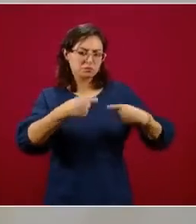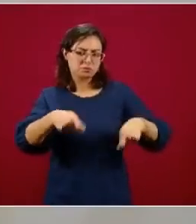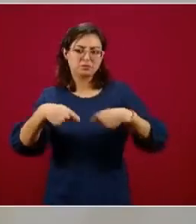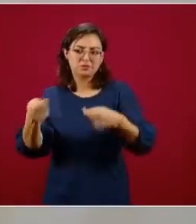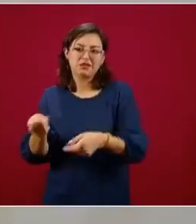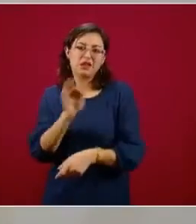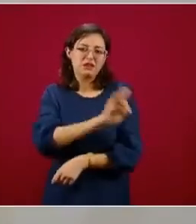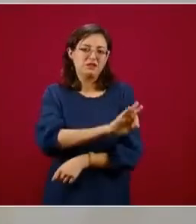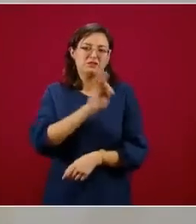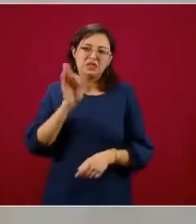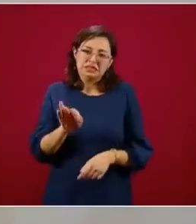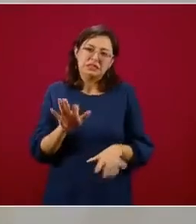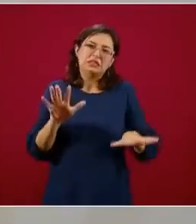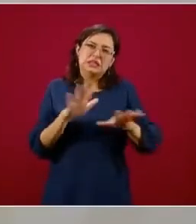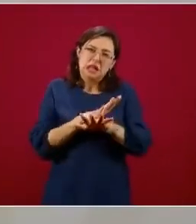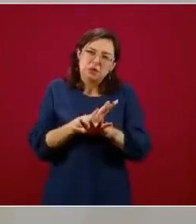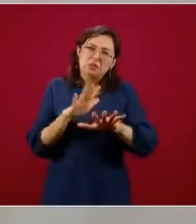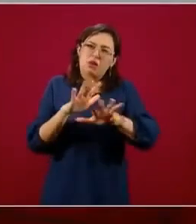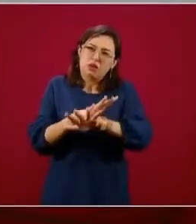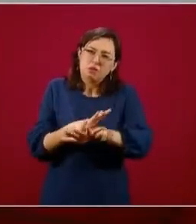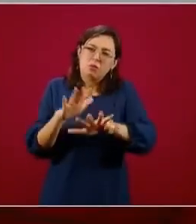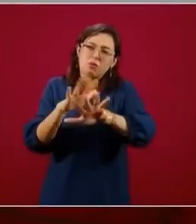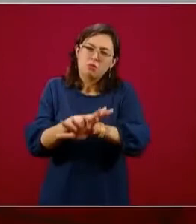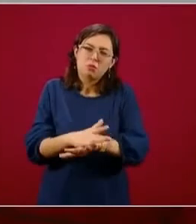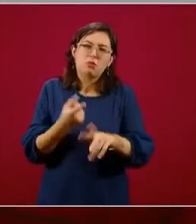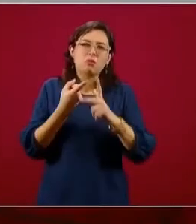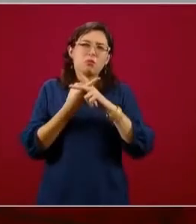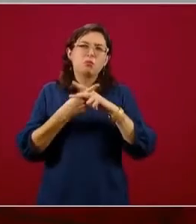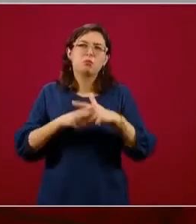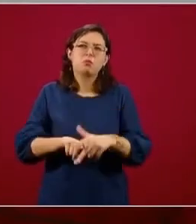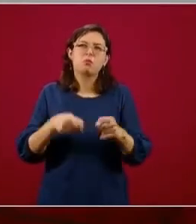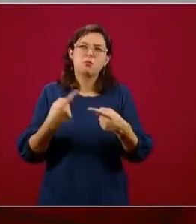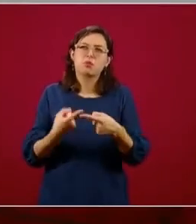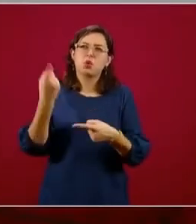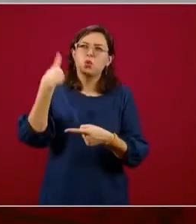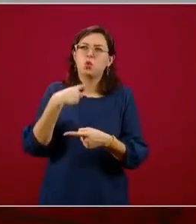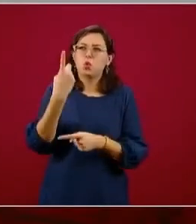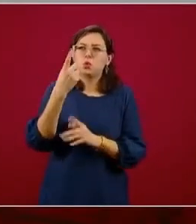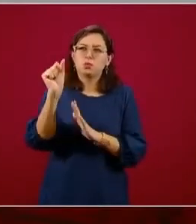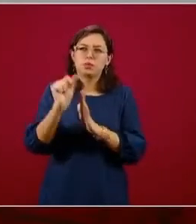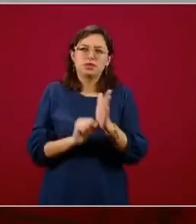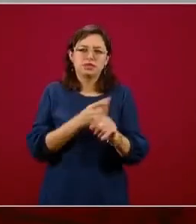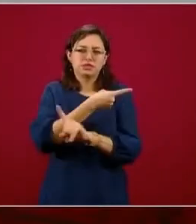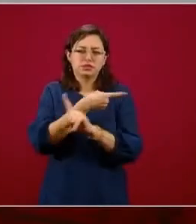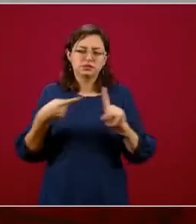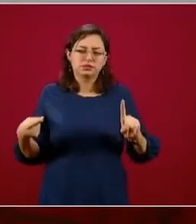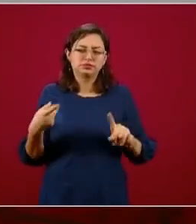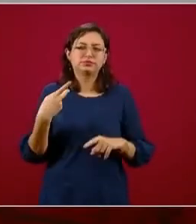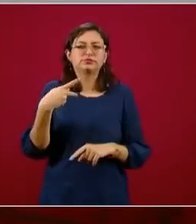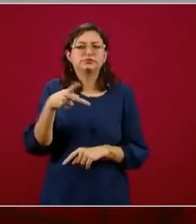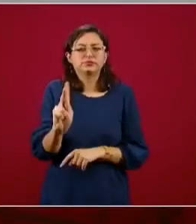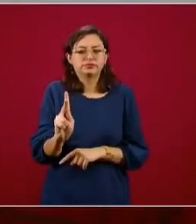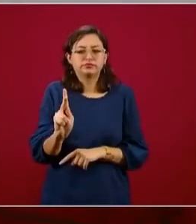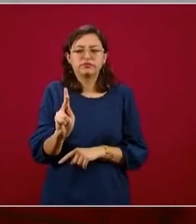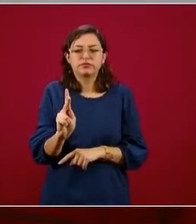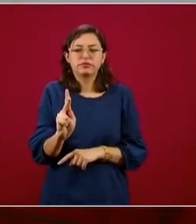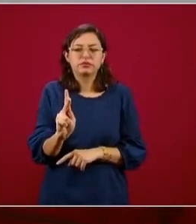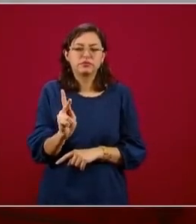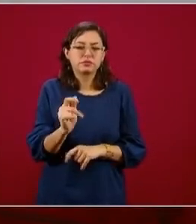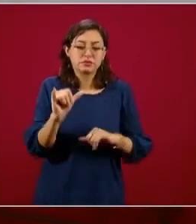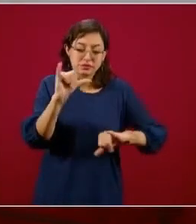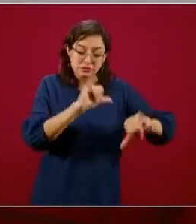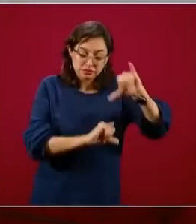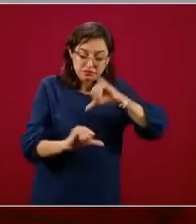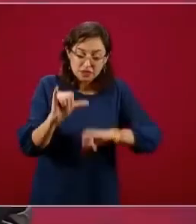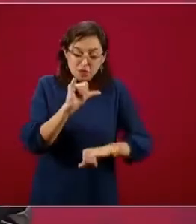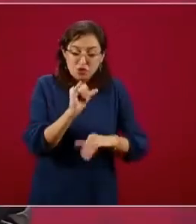fechas fueron incrementándose, más o menos este proceso inició ya hace un mes y medio, sin embargo, fueron pocos primero los